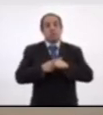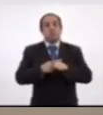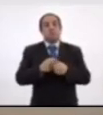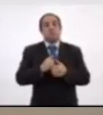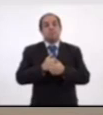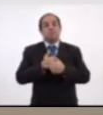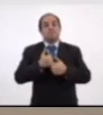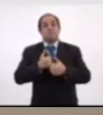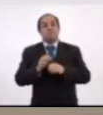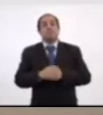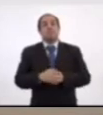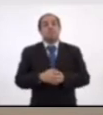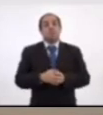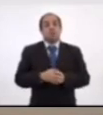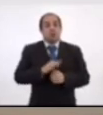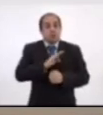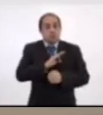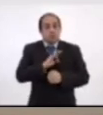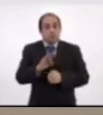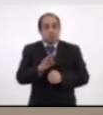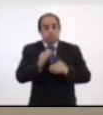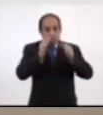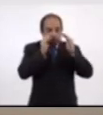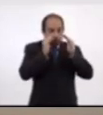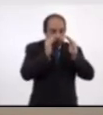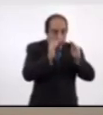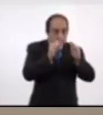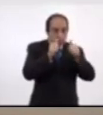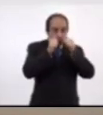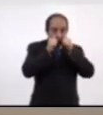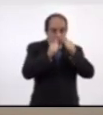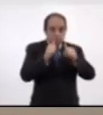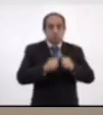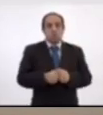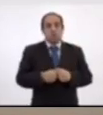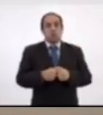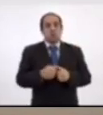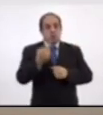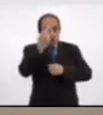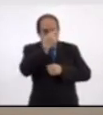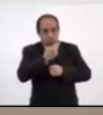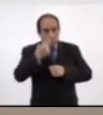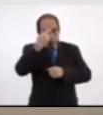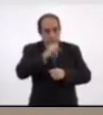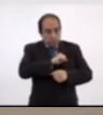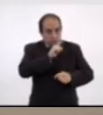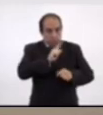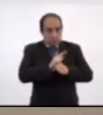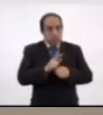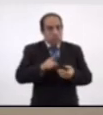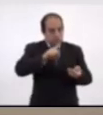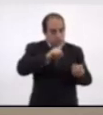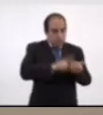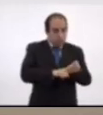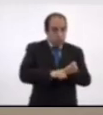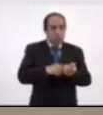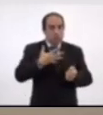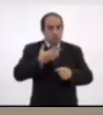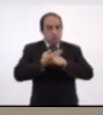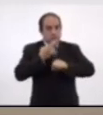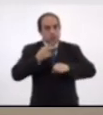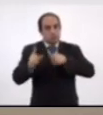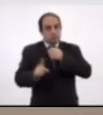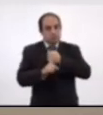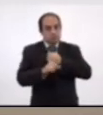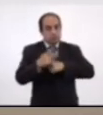logremos focalizar las consultas, tanto la consulta de especialidad, particularmente la que tiene mayor